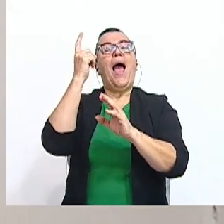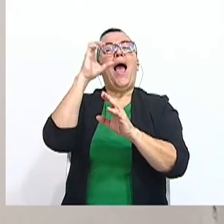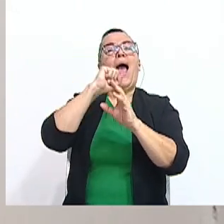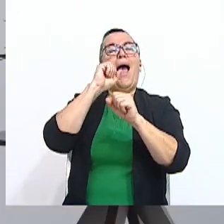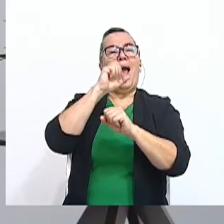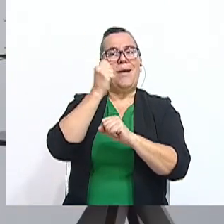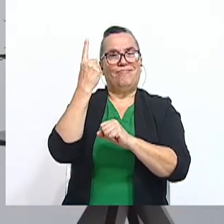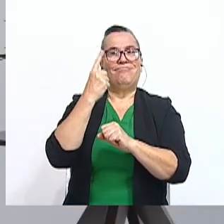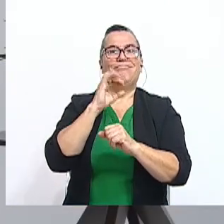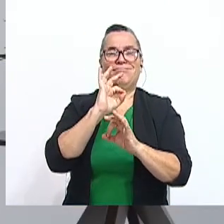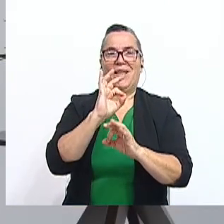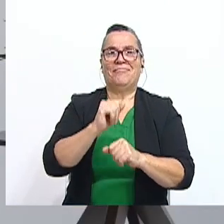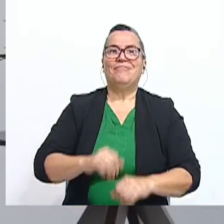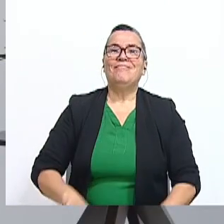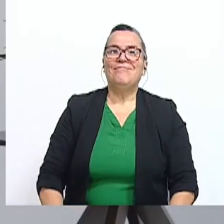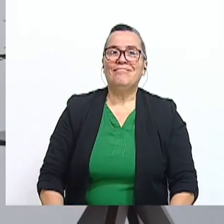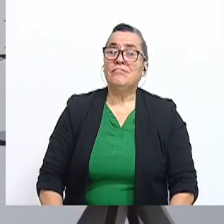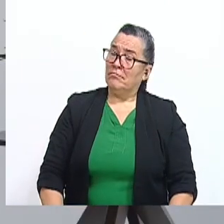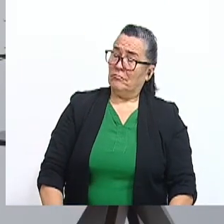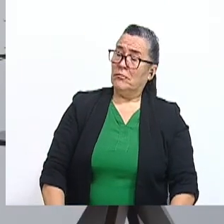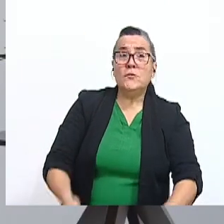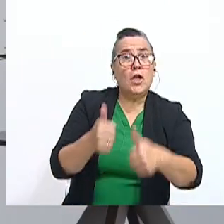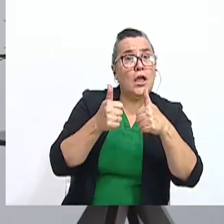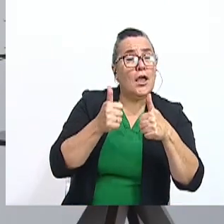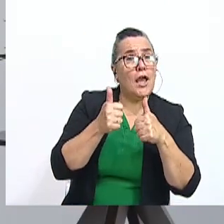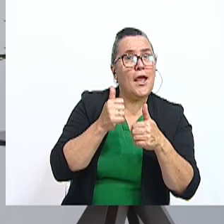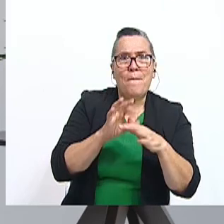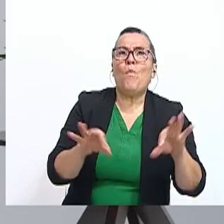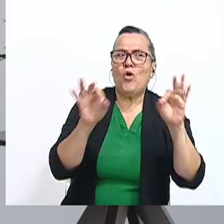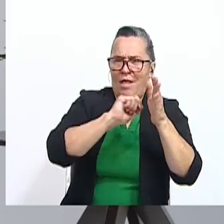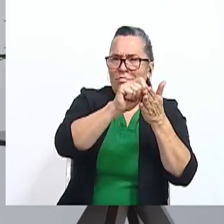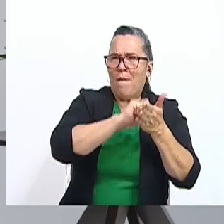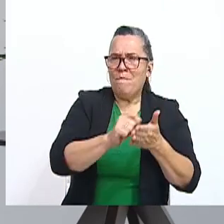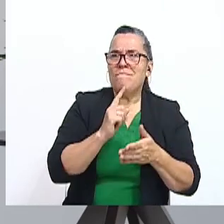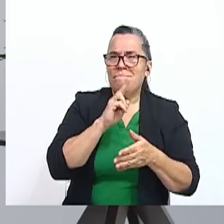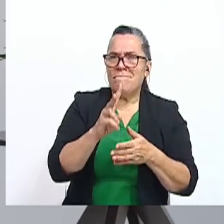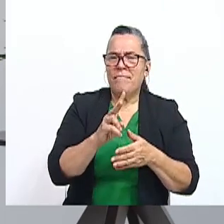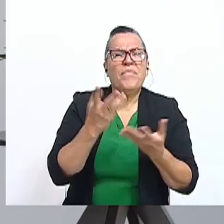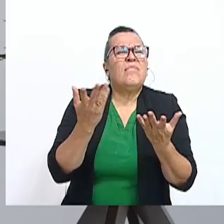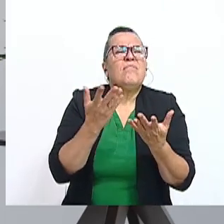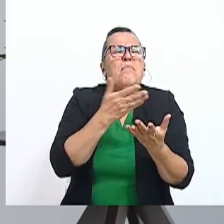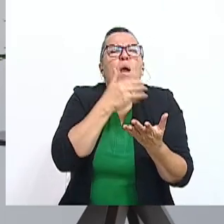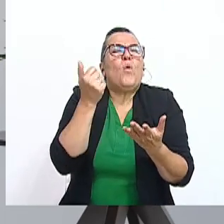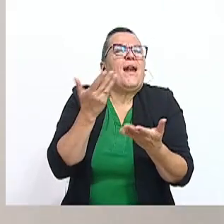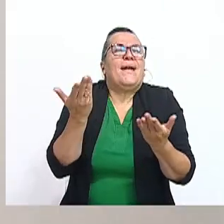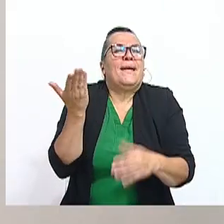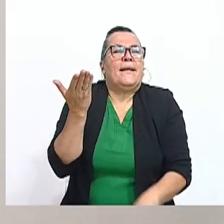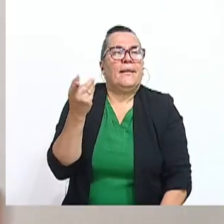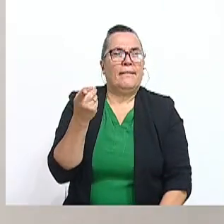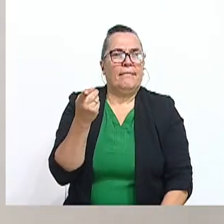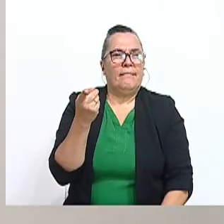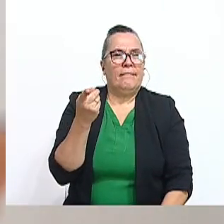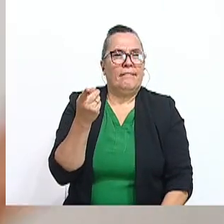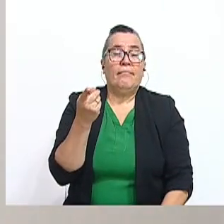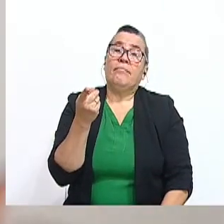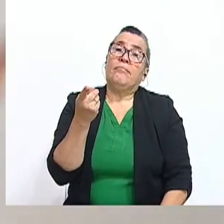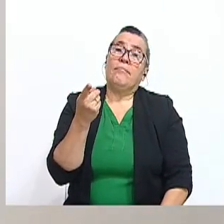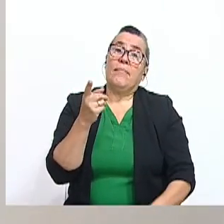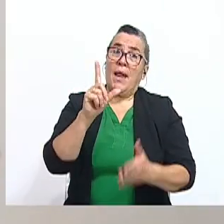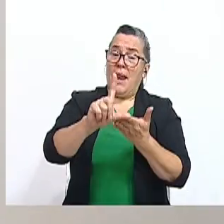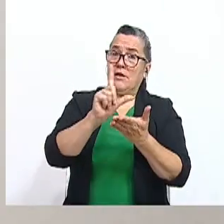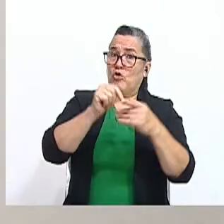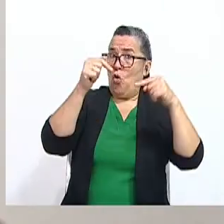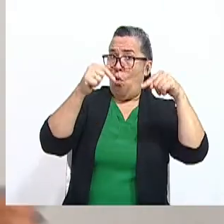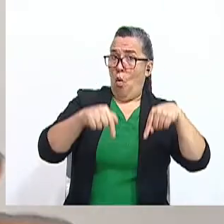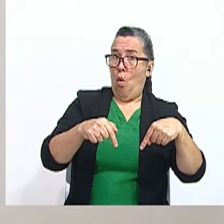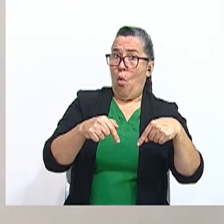bien. Bueno, qué dicha, para eso es lo importante apuntar, ¿verdad? ¿Y qué podemos mejorar? En la clase de hoy, al